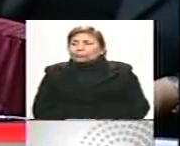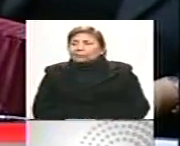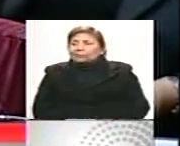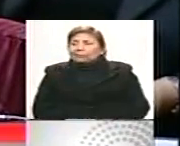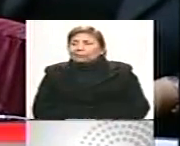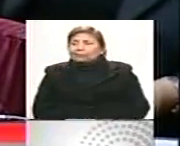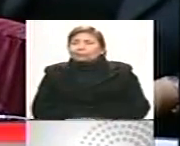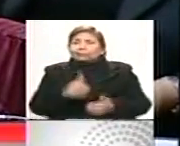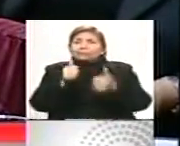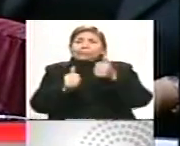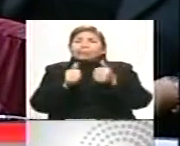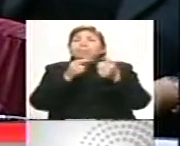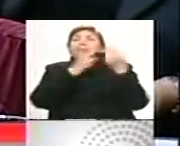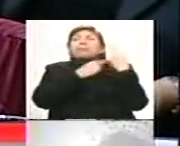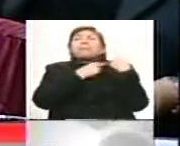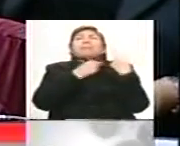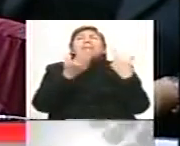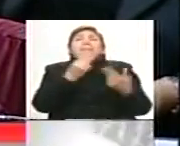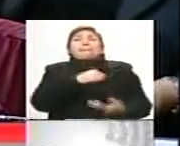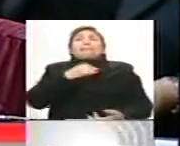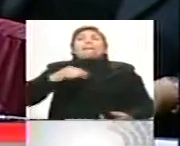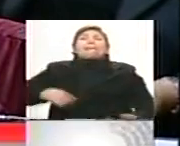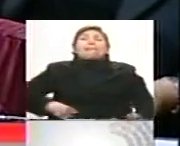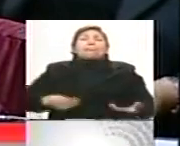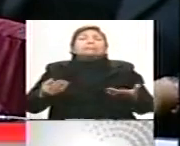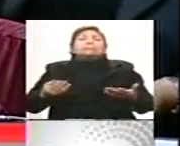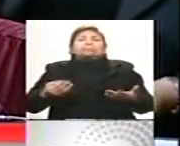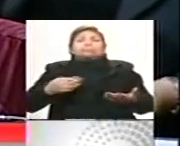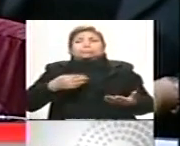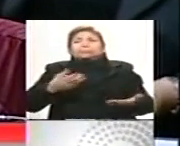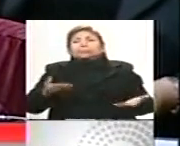¿Cuál es la función de un ministro?